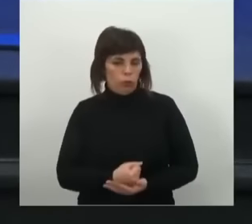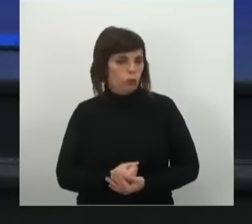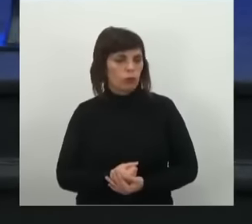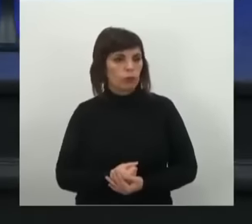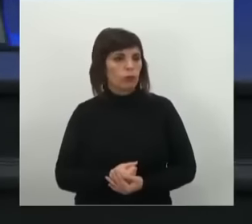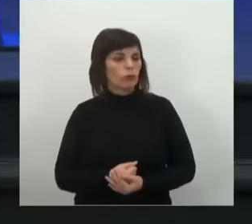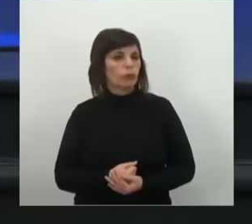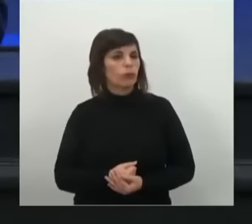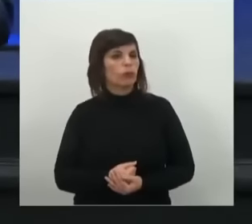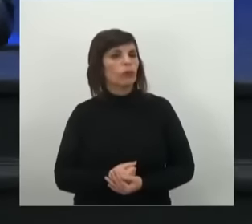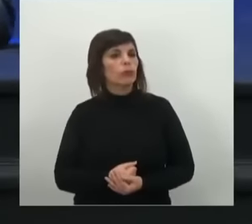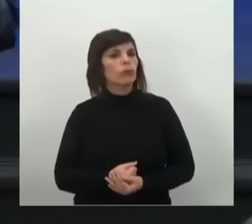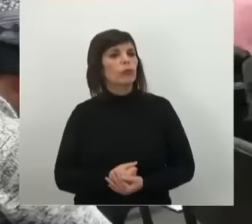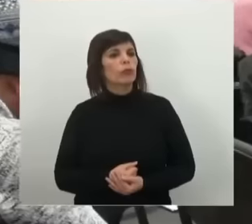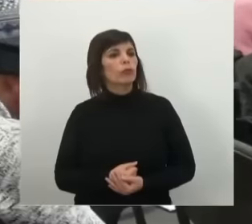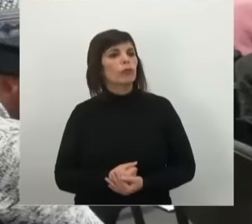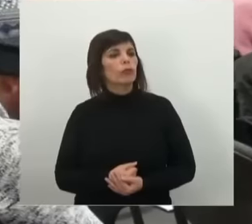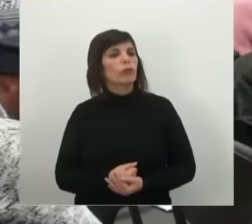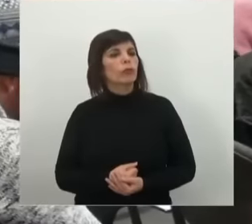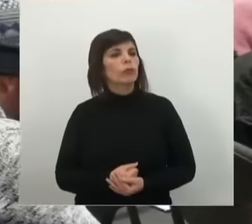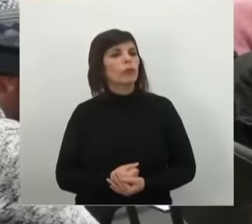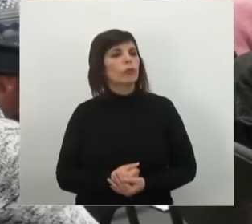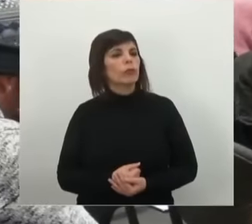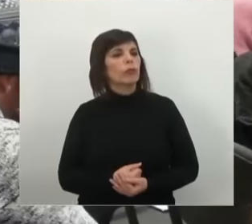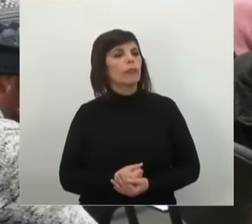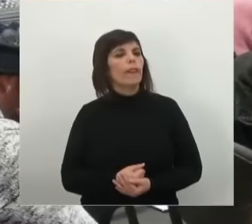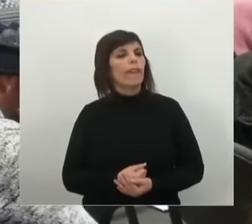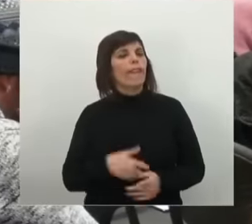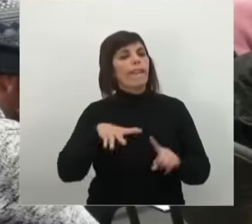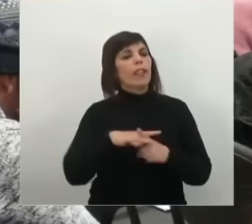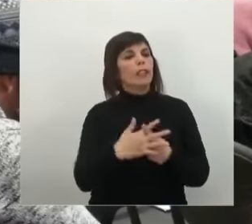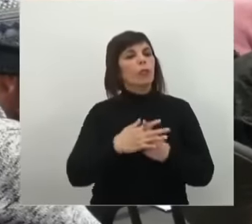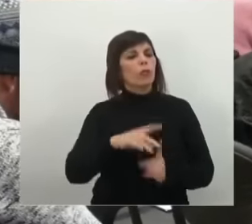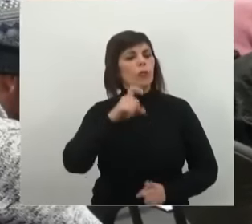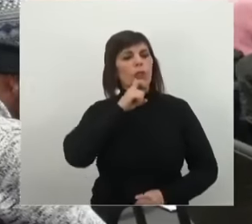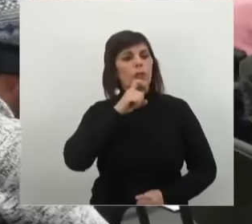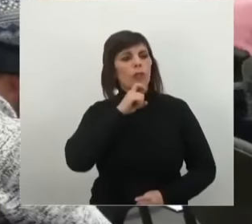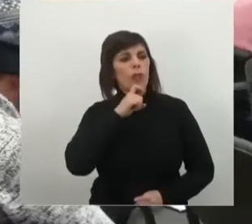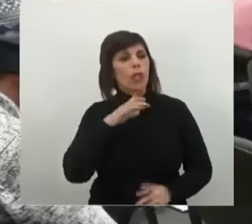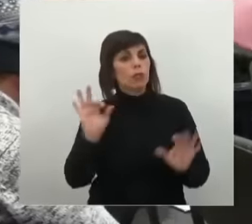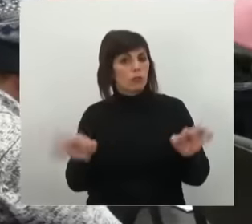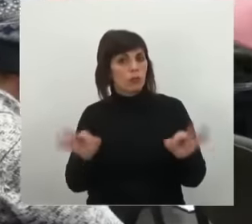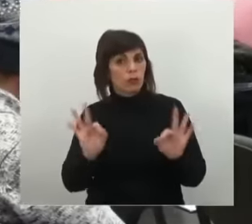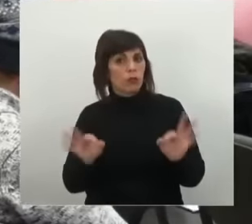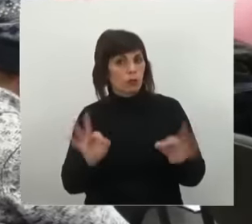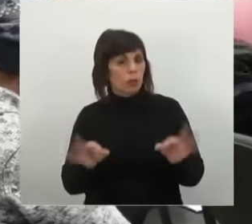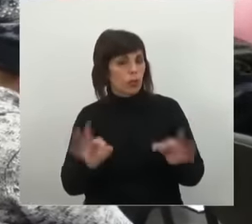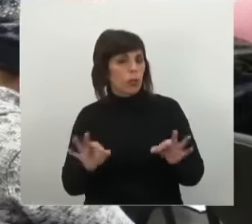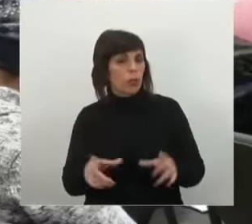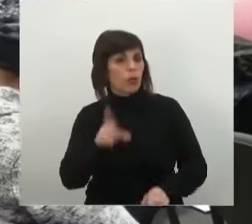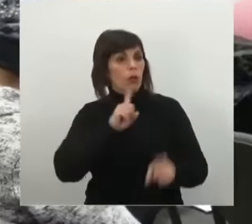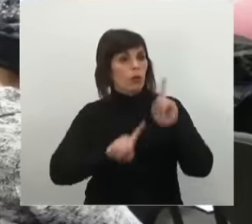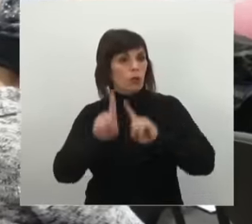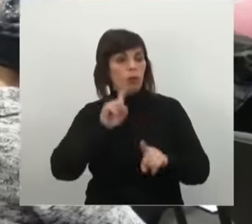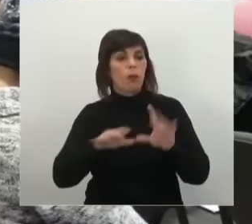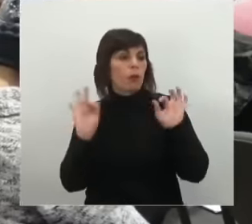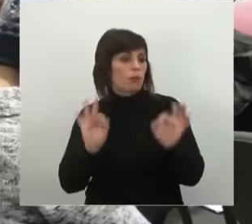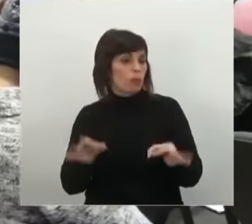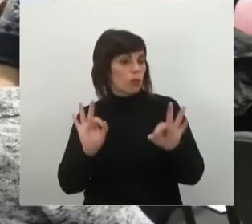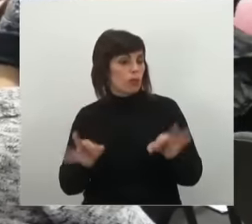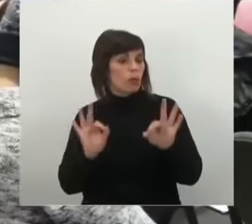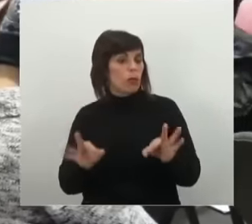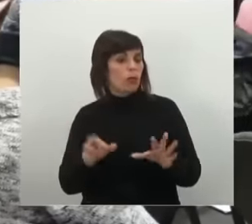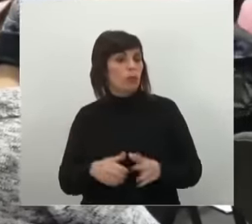no tener dificultades es normal tener problemas es normal